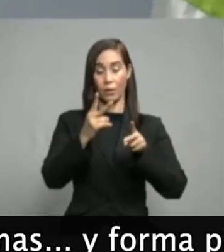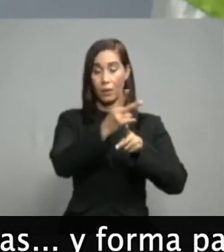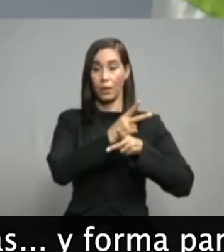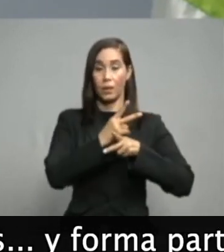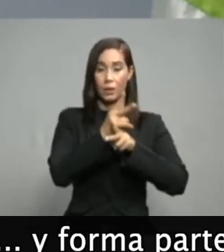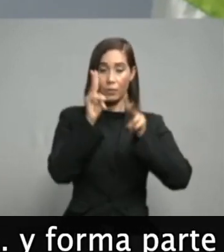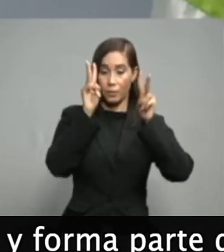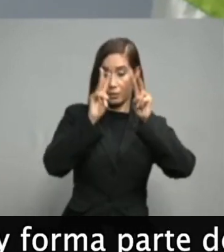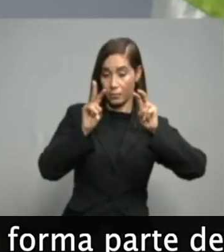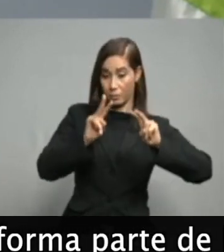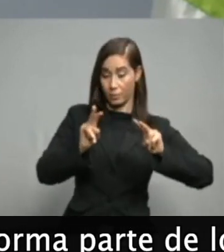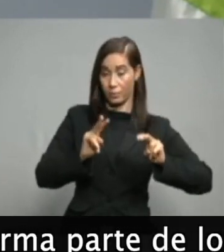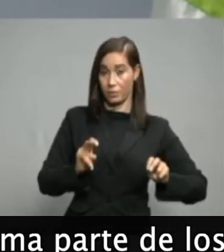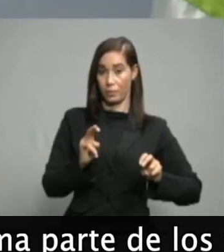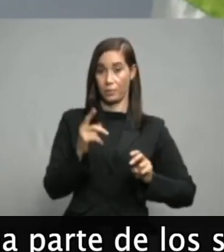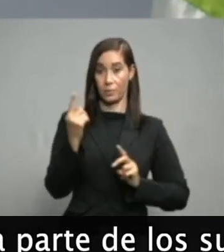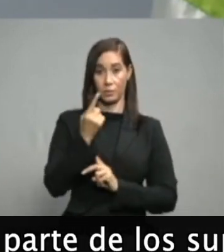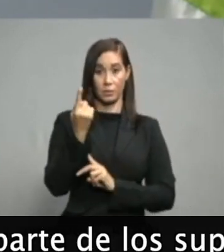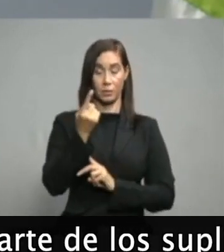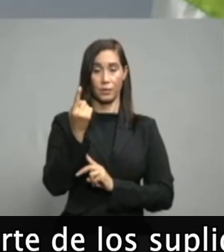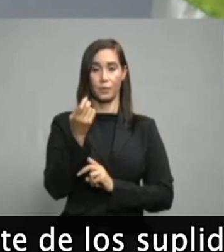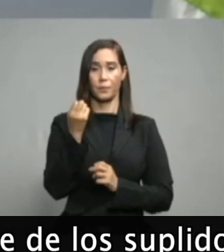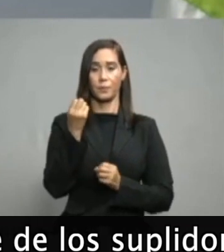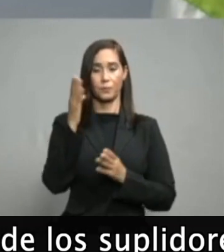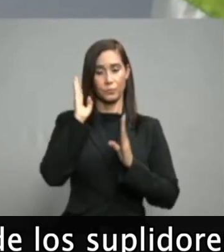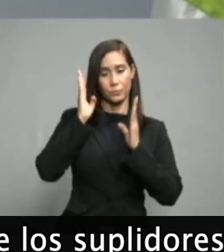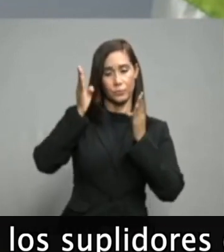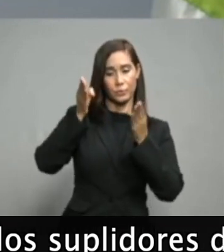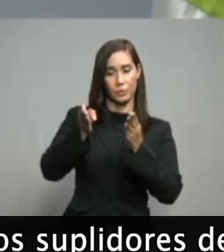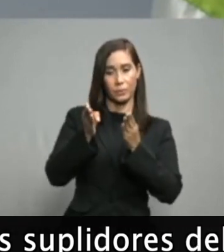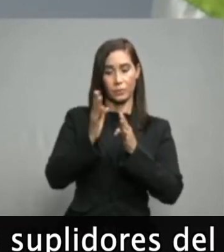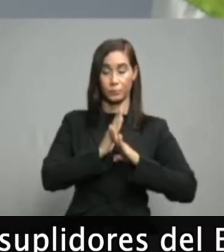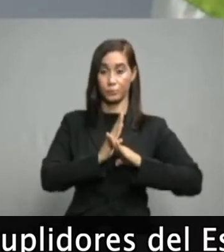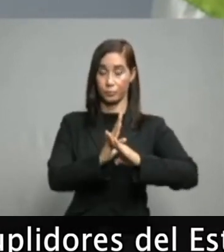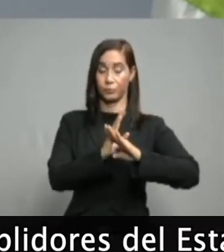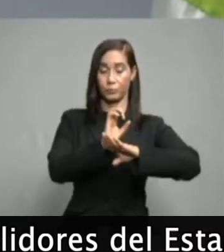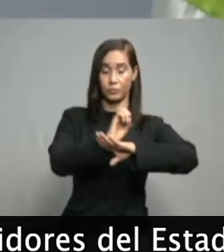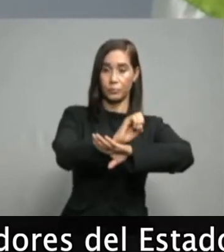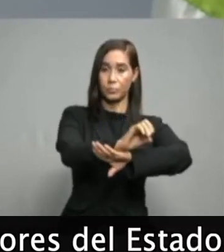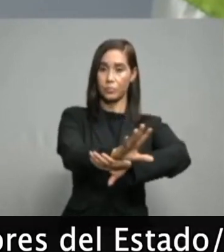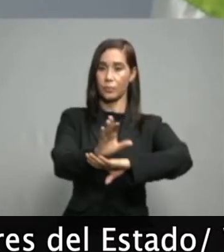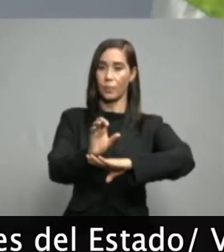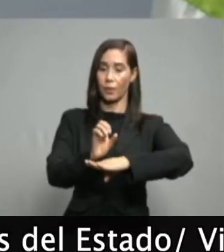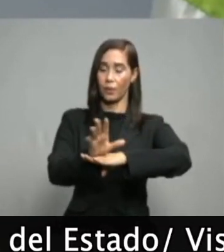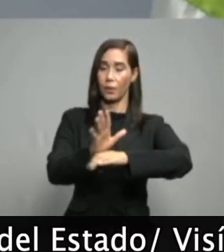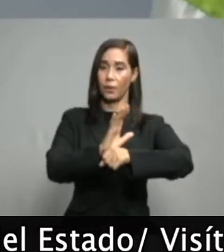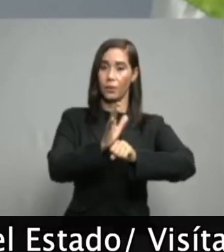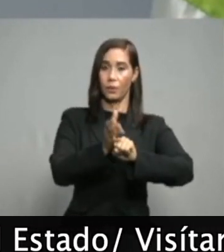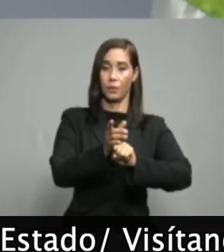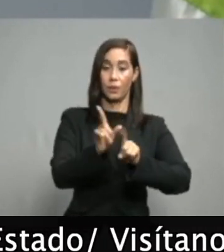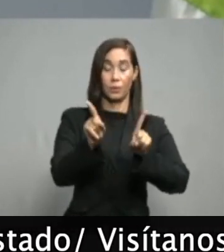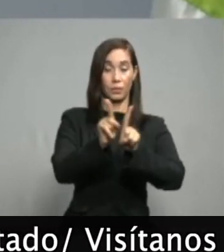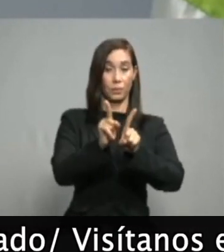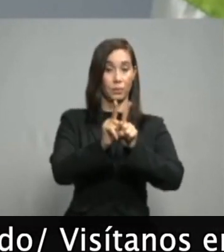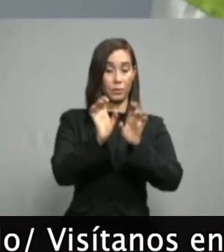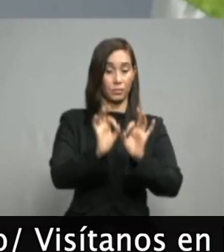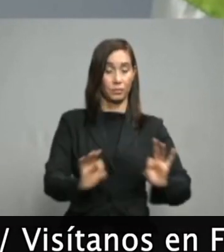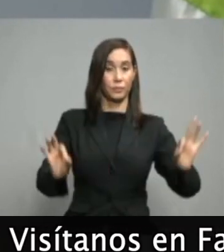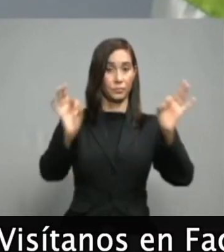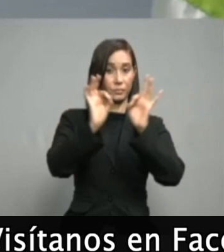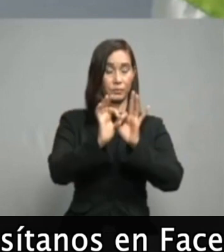vigilancia activa para no ser contaminados. Igualmente, el uso obligatorio de